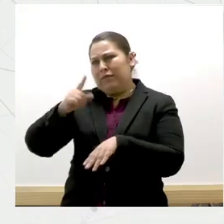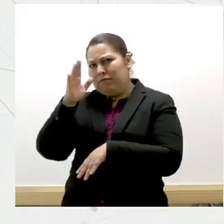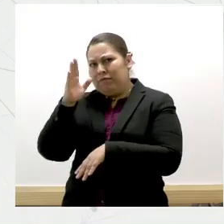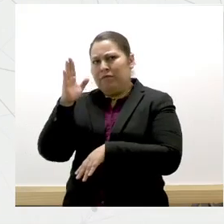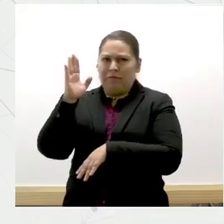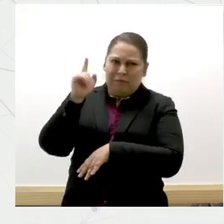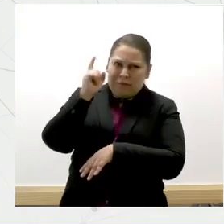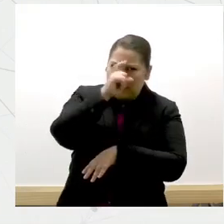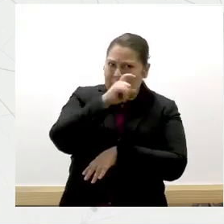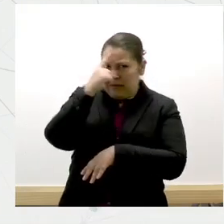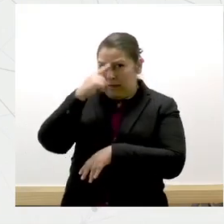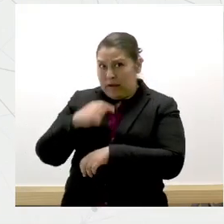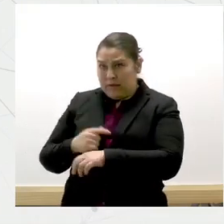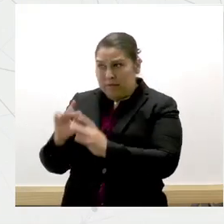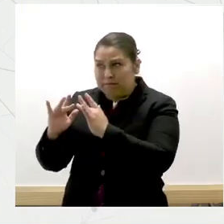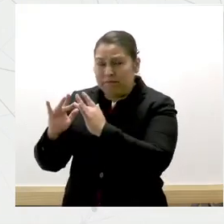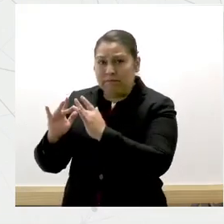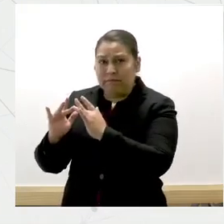nueva